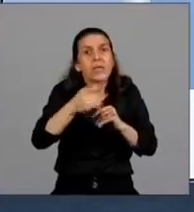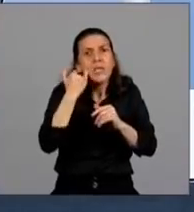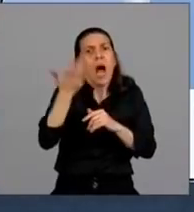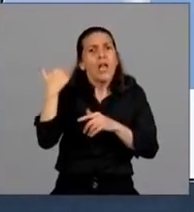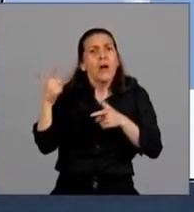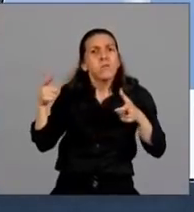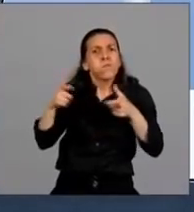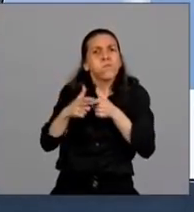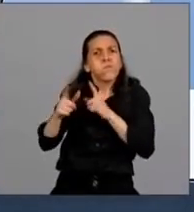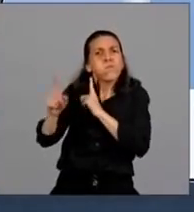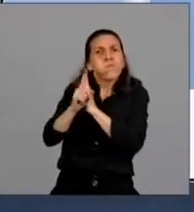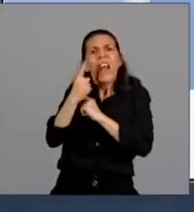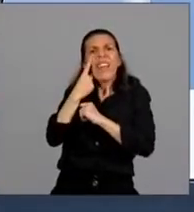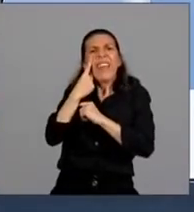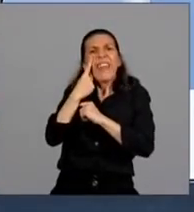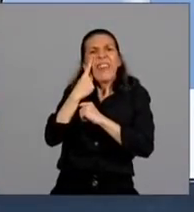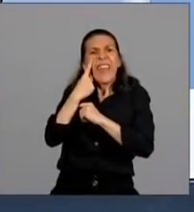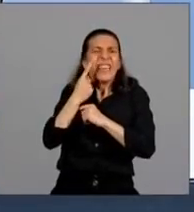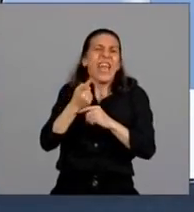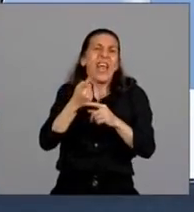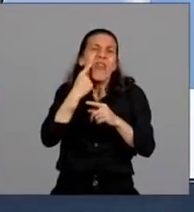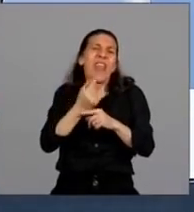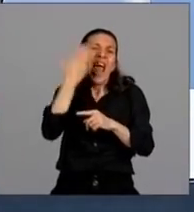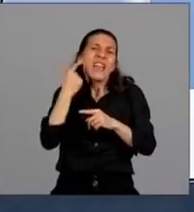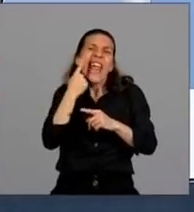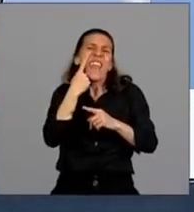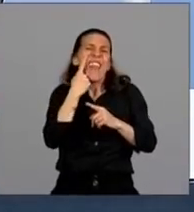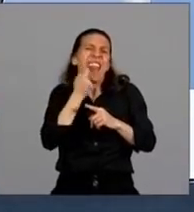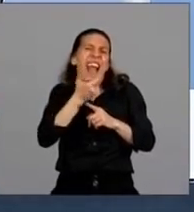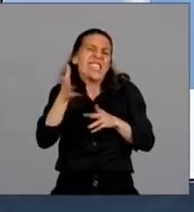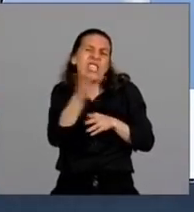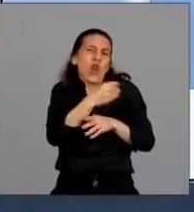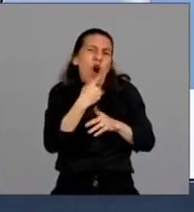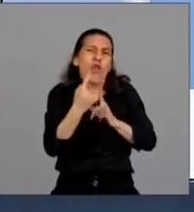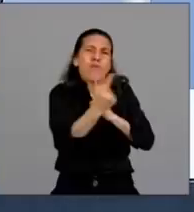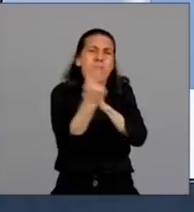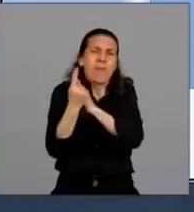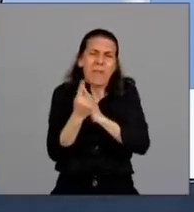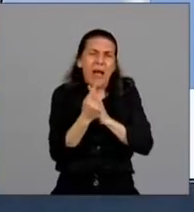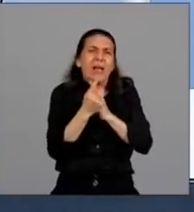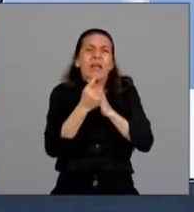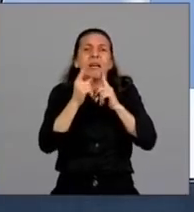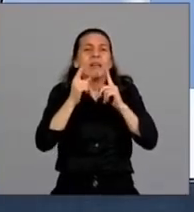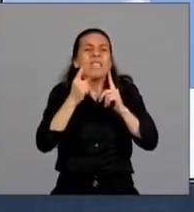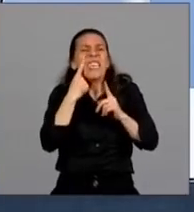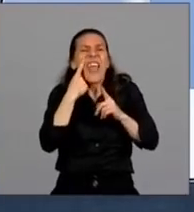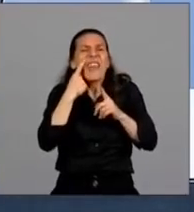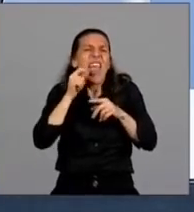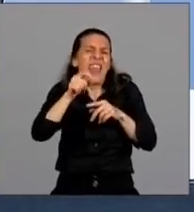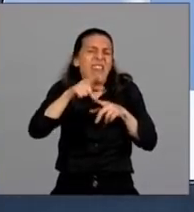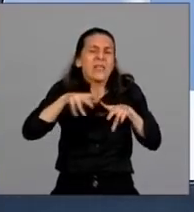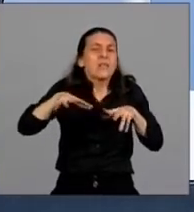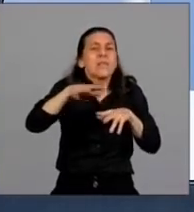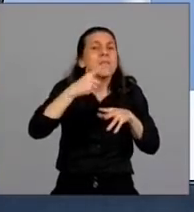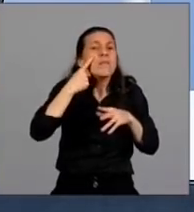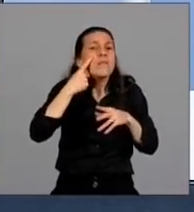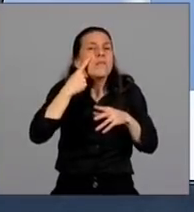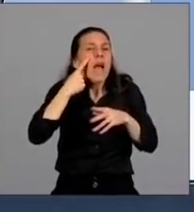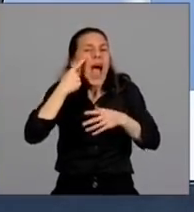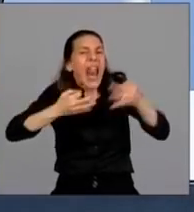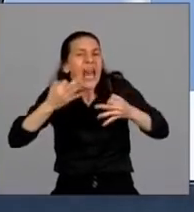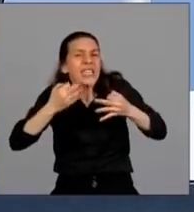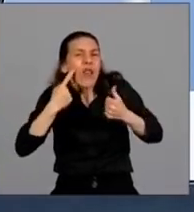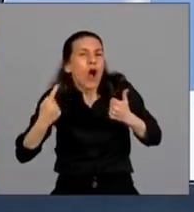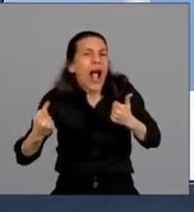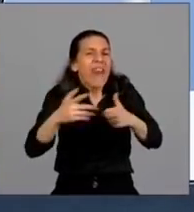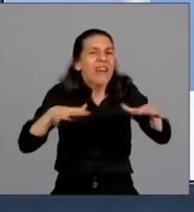el intendente, estuvimos el otro día con casi todos los intendentes, hoy con los intendentes de la tercera. Estamos viendo cada una de las situaciones porque son